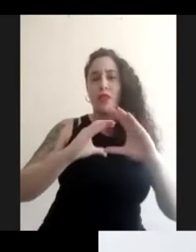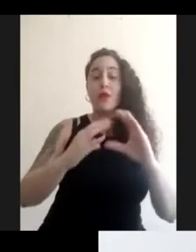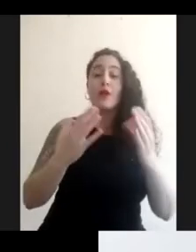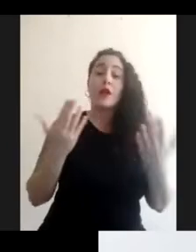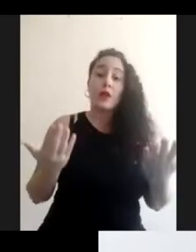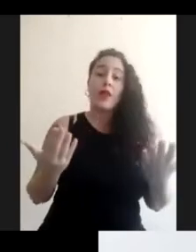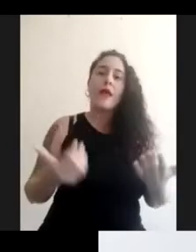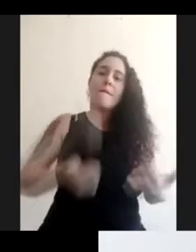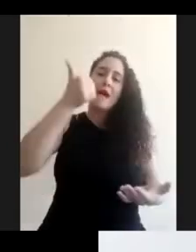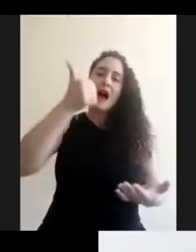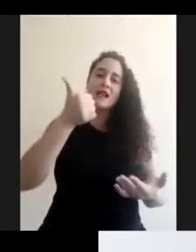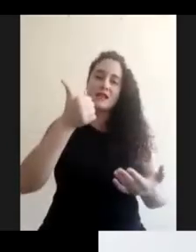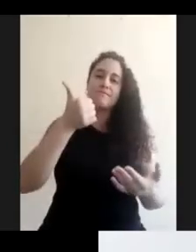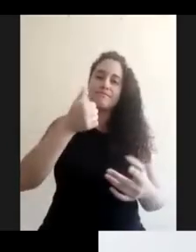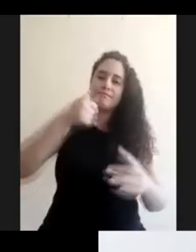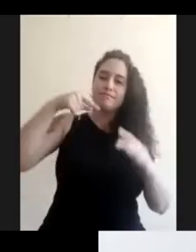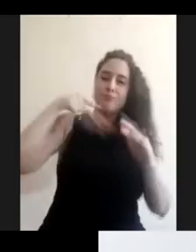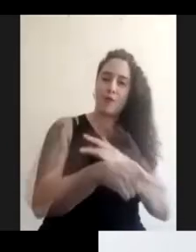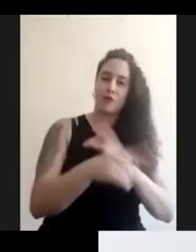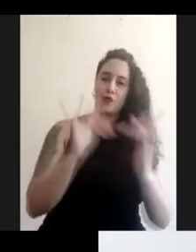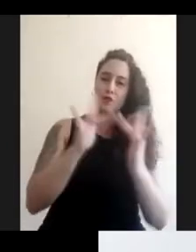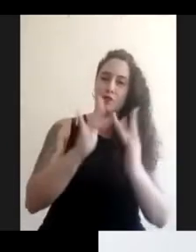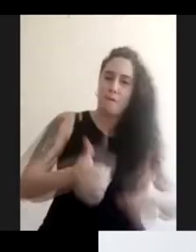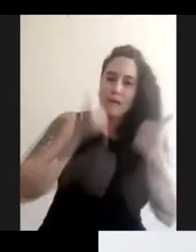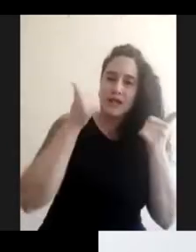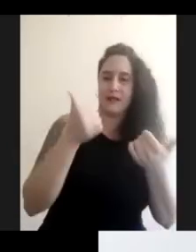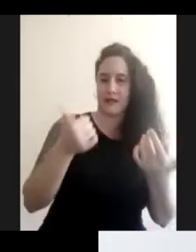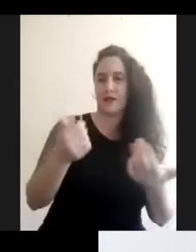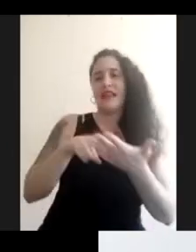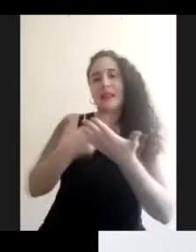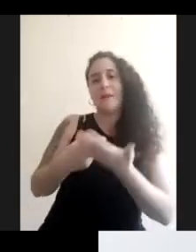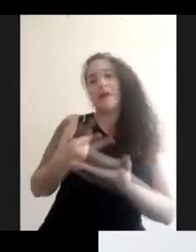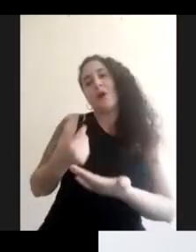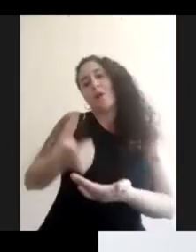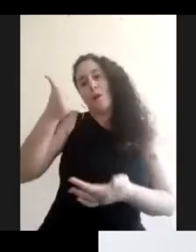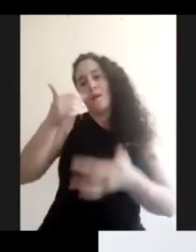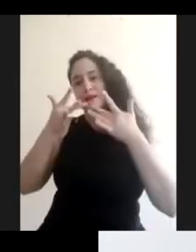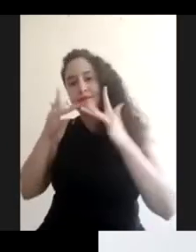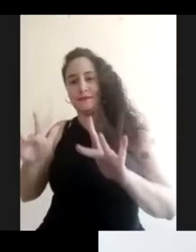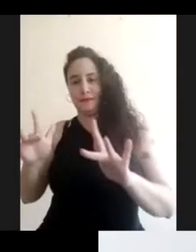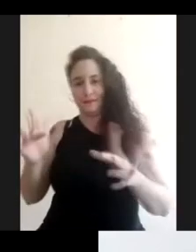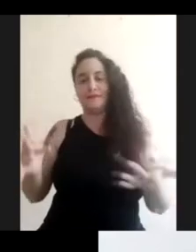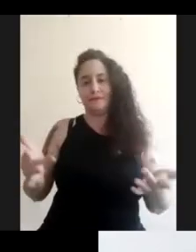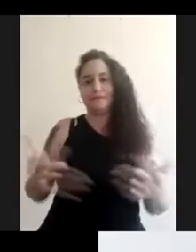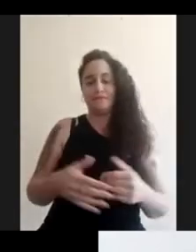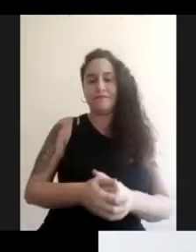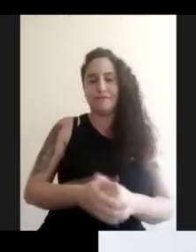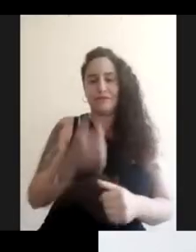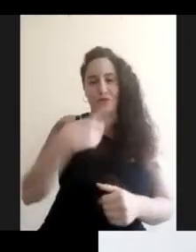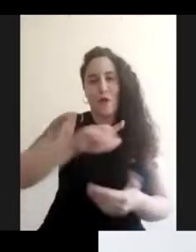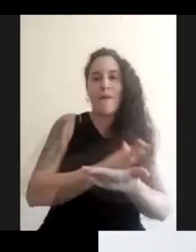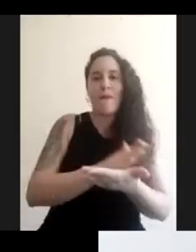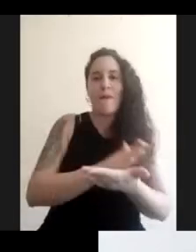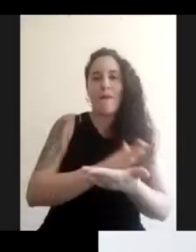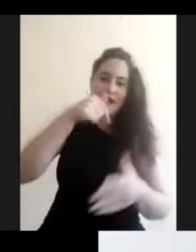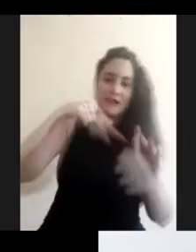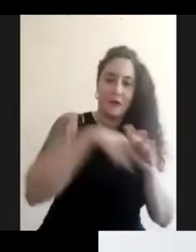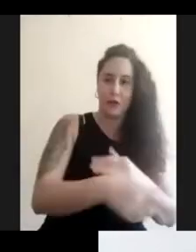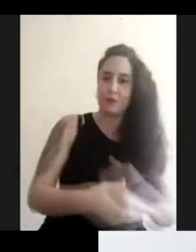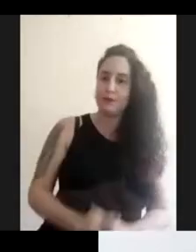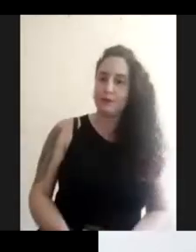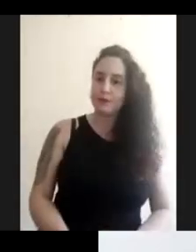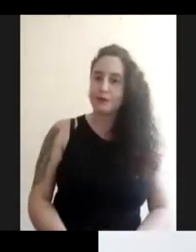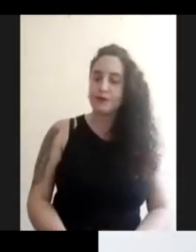de implicación en ese sentido que los intérpretes tienen como un poco más de... Perfecto, y